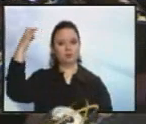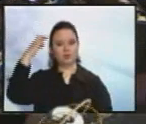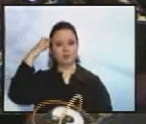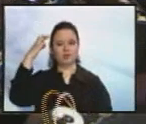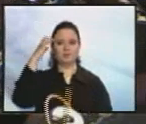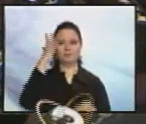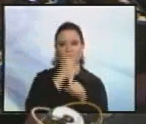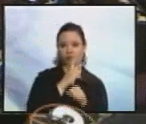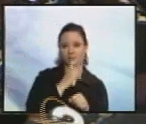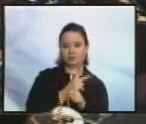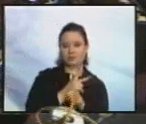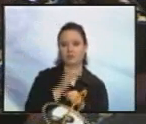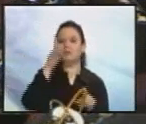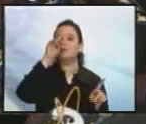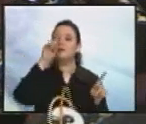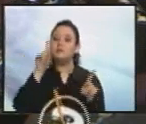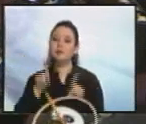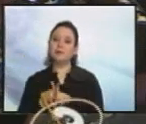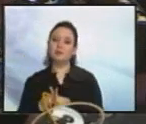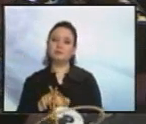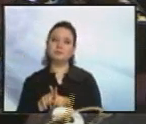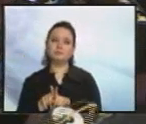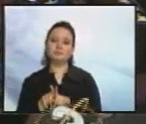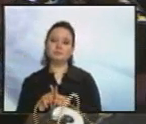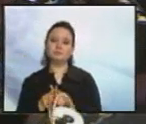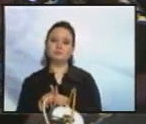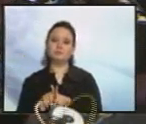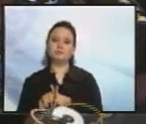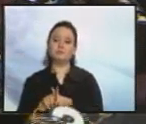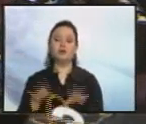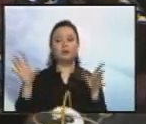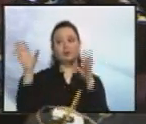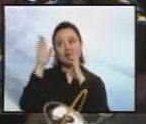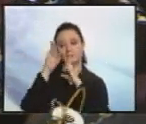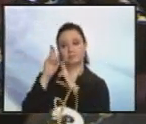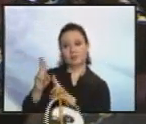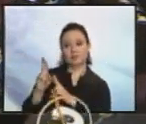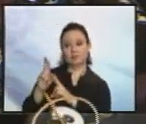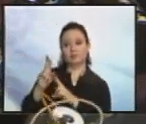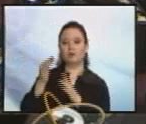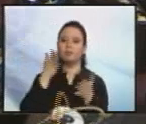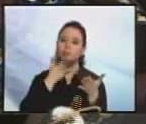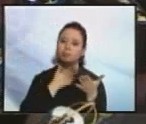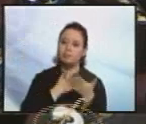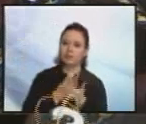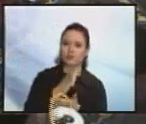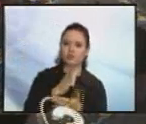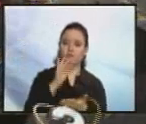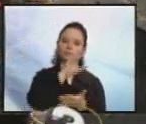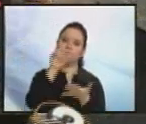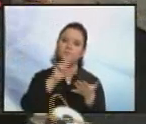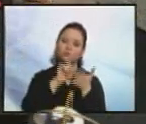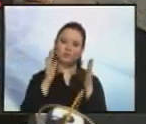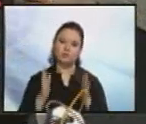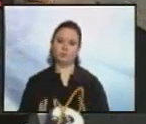país. Asimismo, con respeto al derecho ciudadano